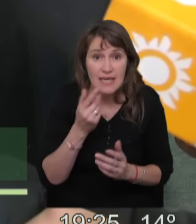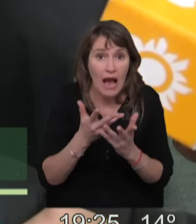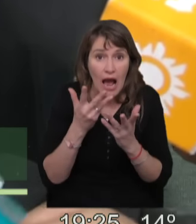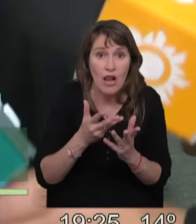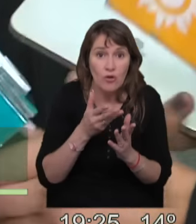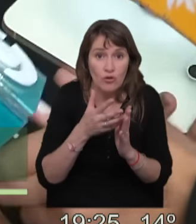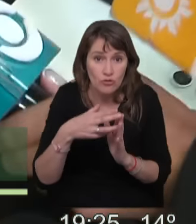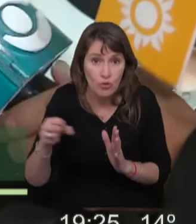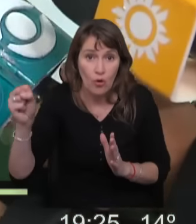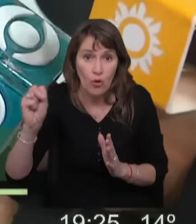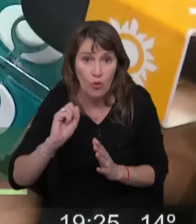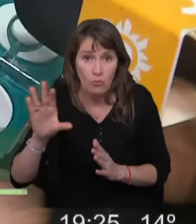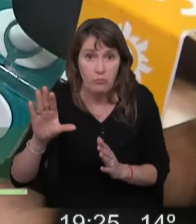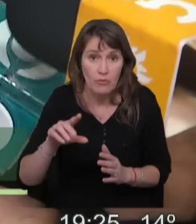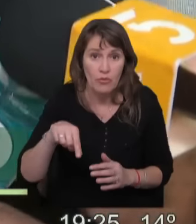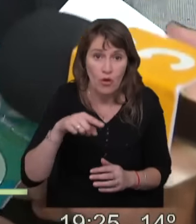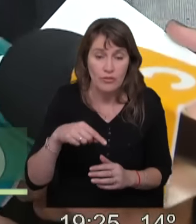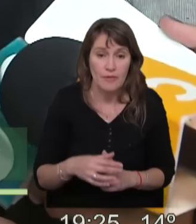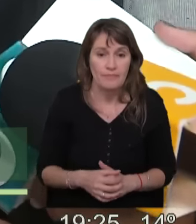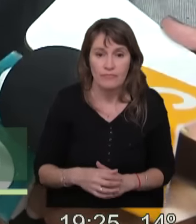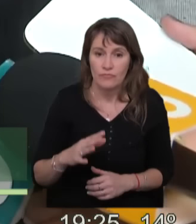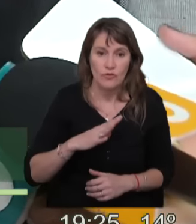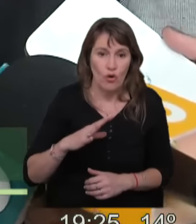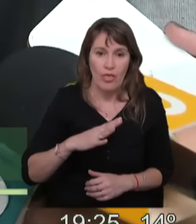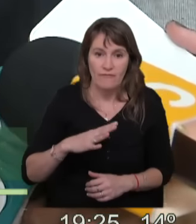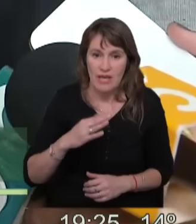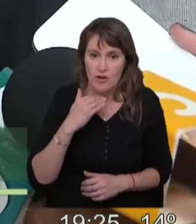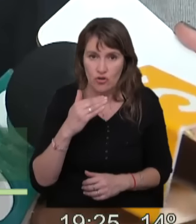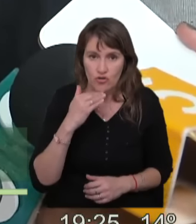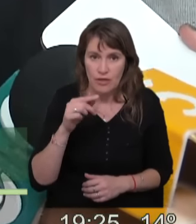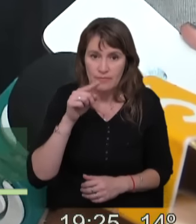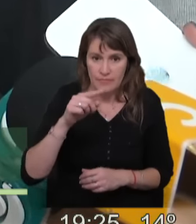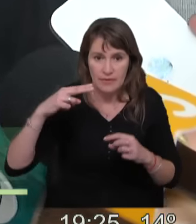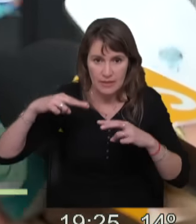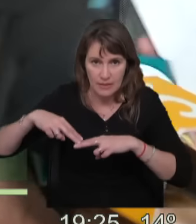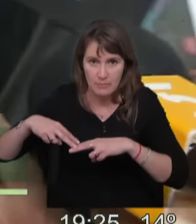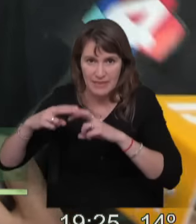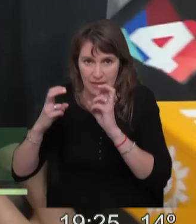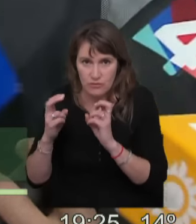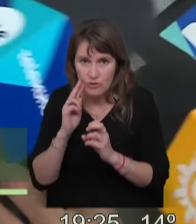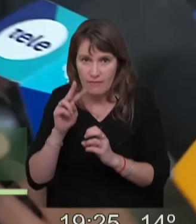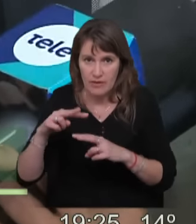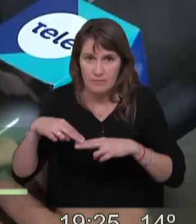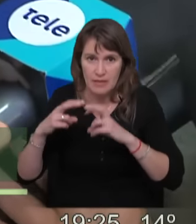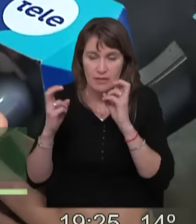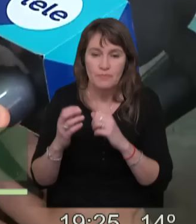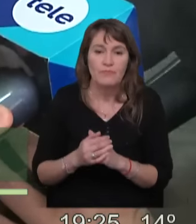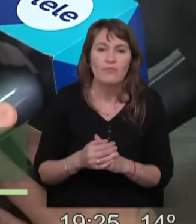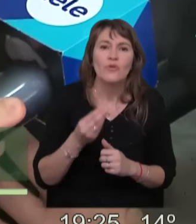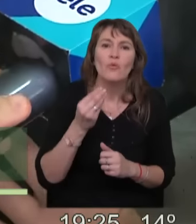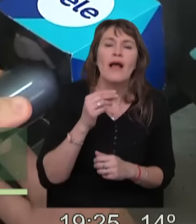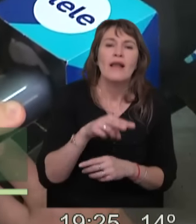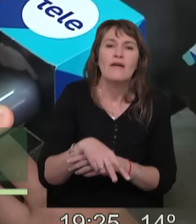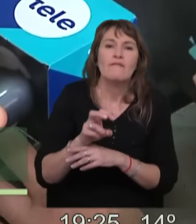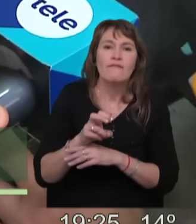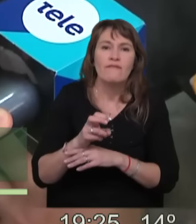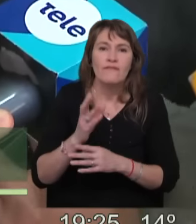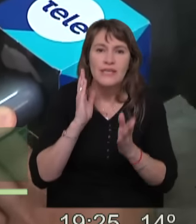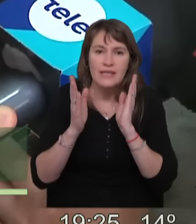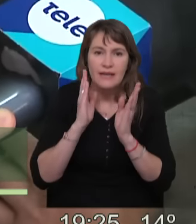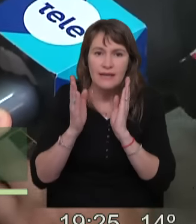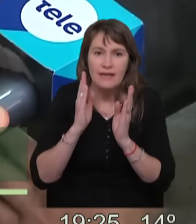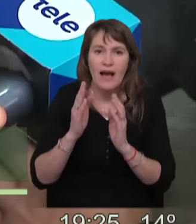dónde puede venir? No, todavía no. Estamos haciendo una investigación y veremos. ¿Habló con el fiscal o con la fiscal